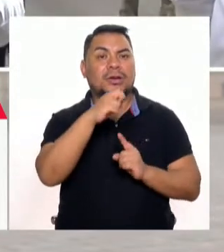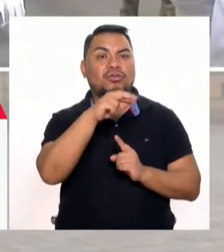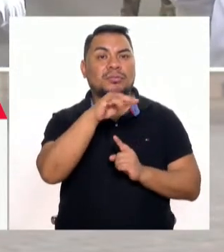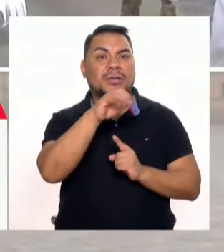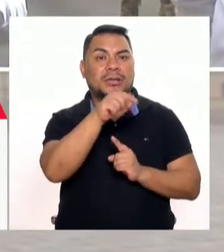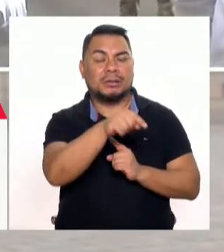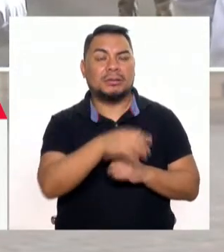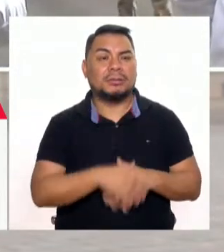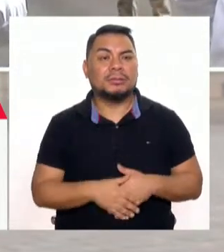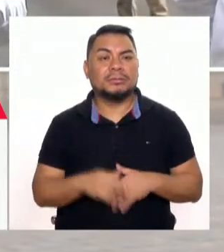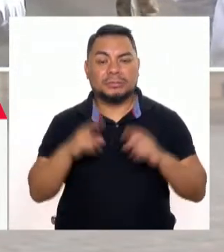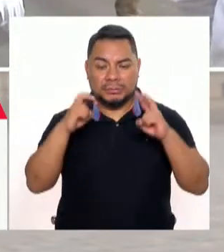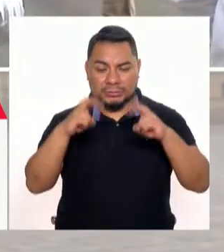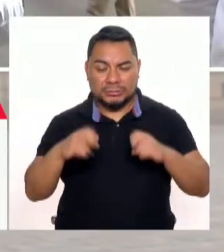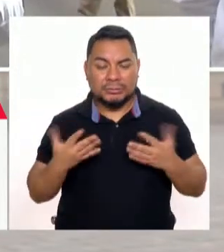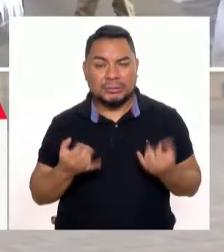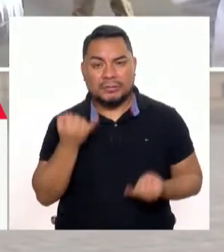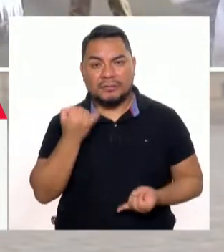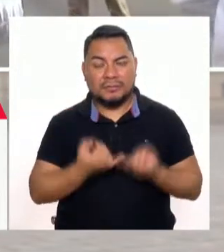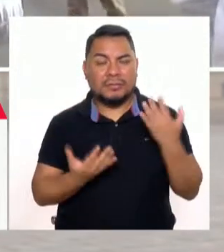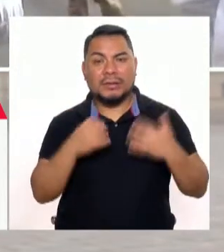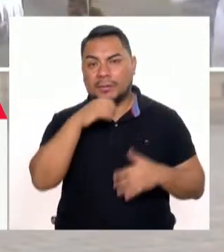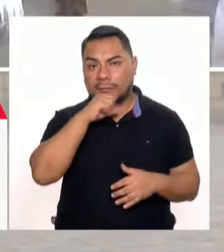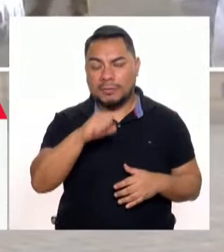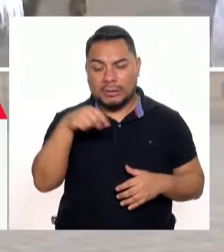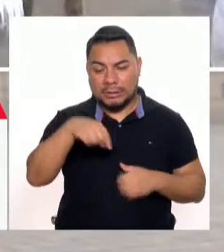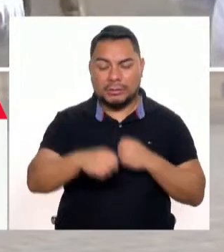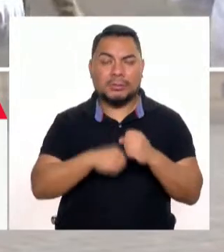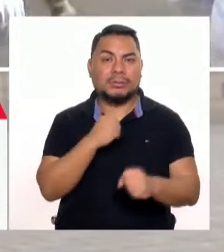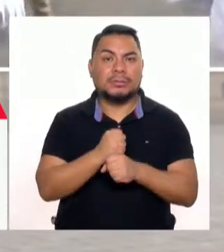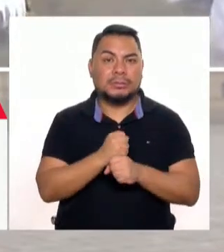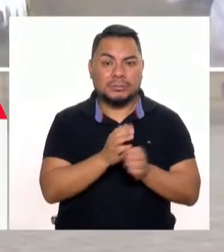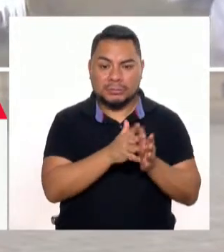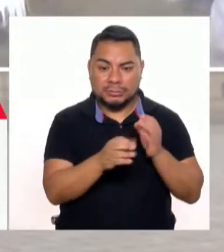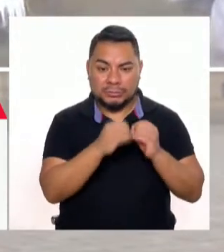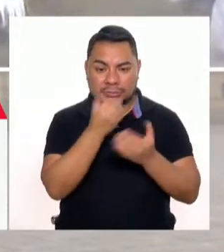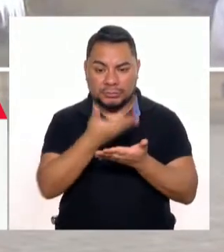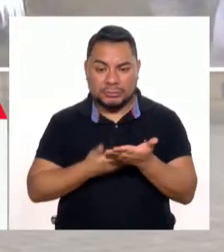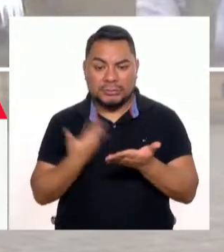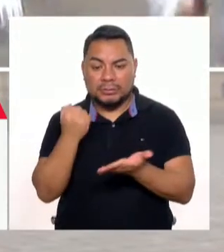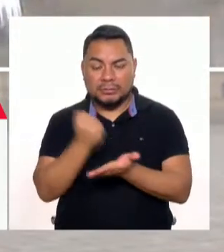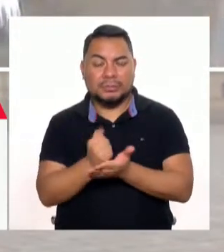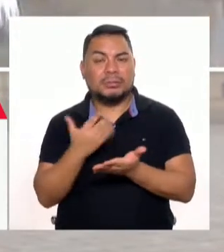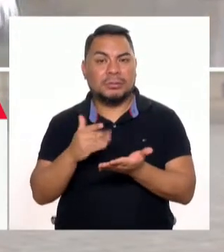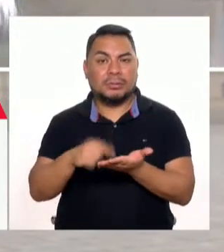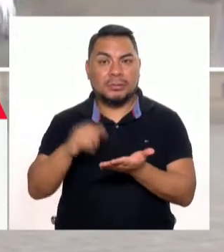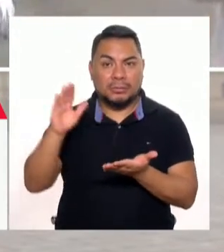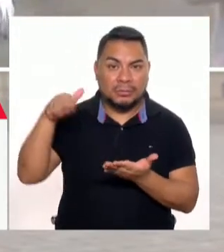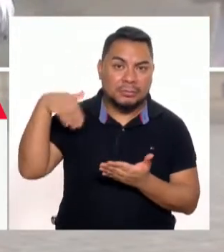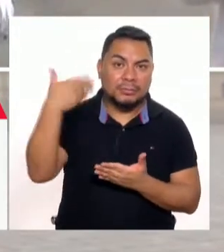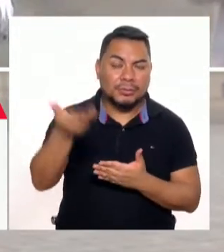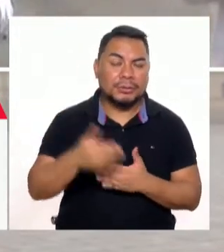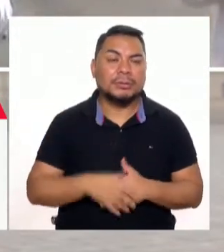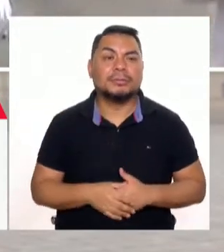estudio que se estima culminar en diciembre del presente año posterior a ello